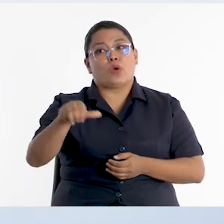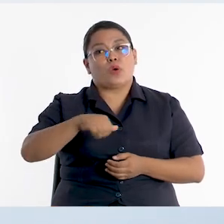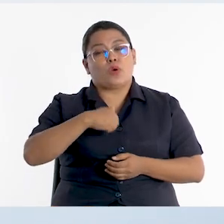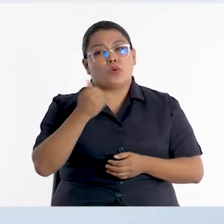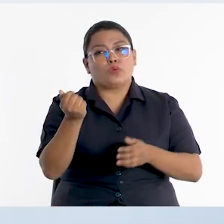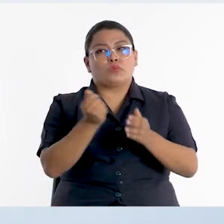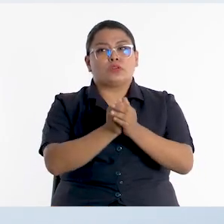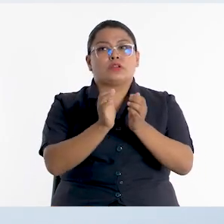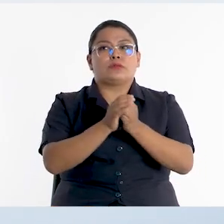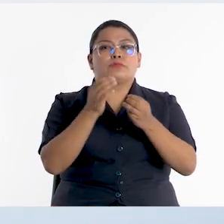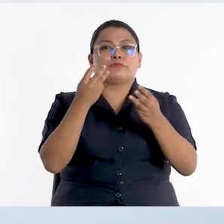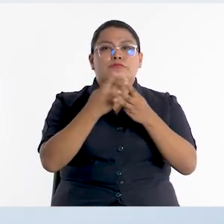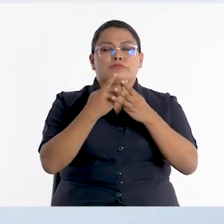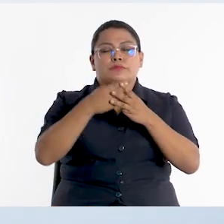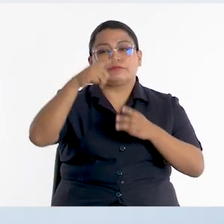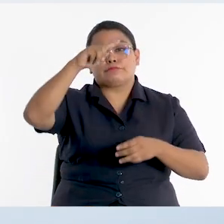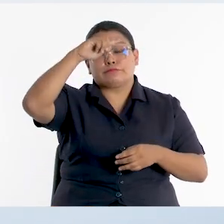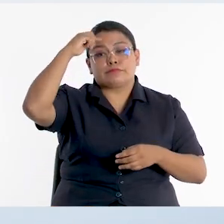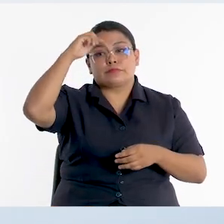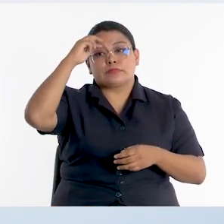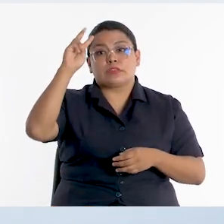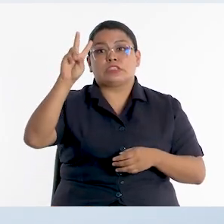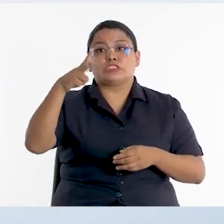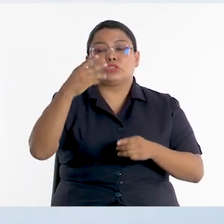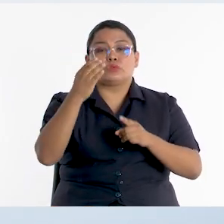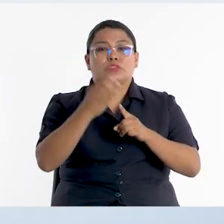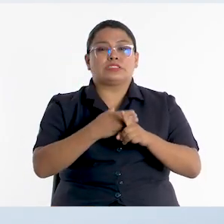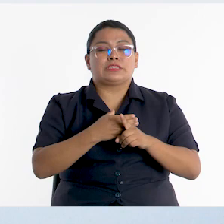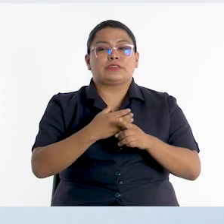Los otros casos se trabajan en segundo ciclo.